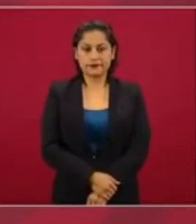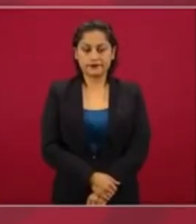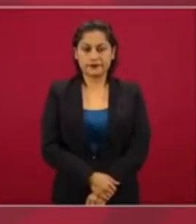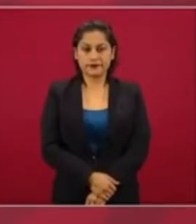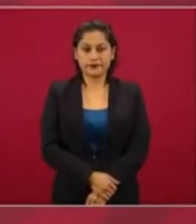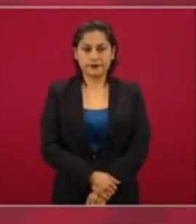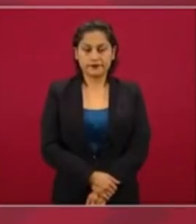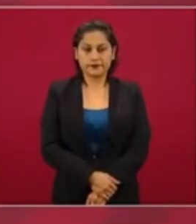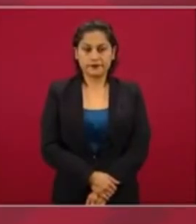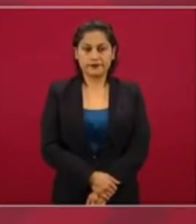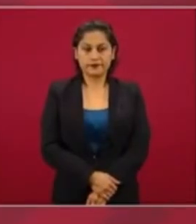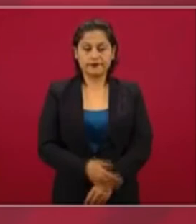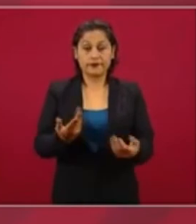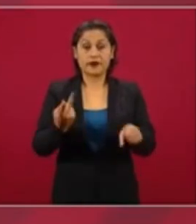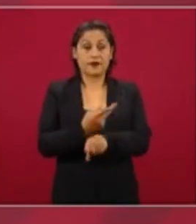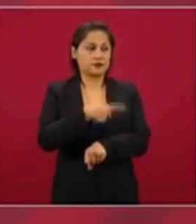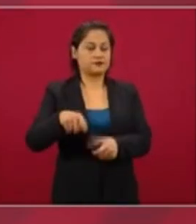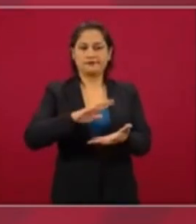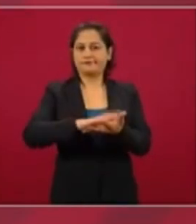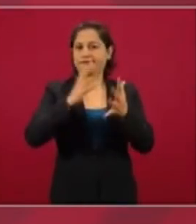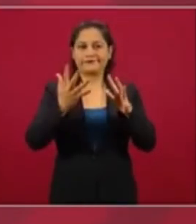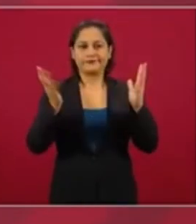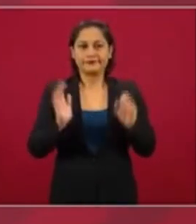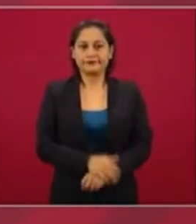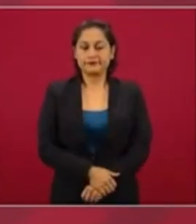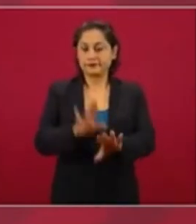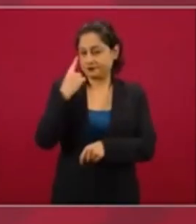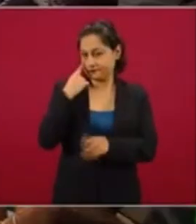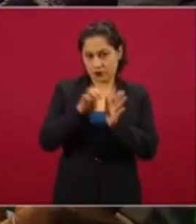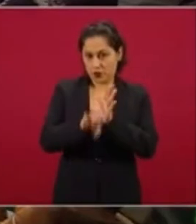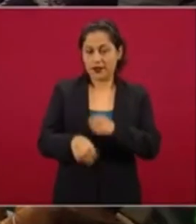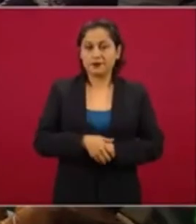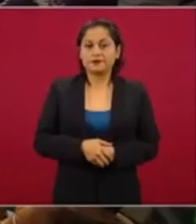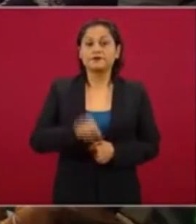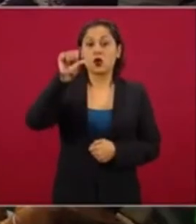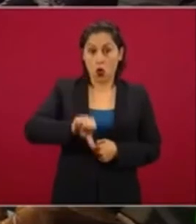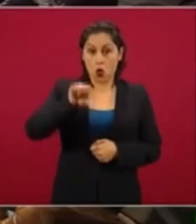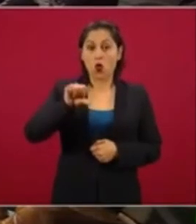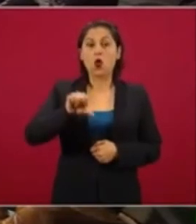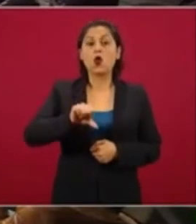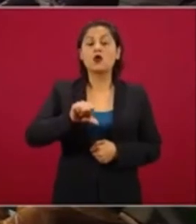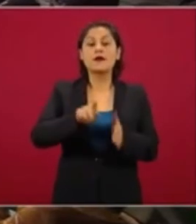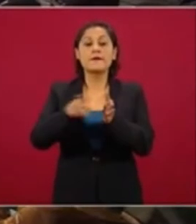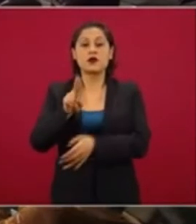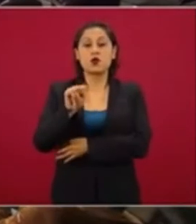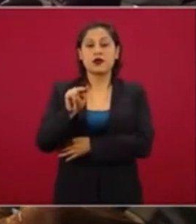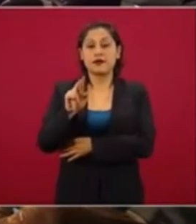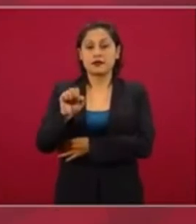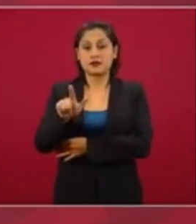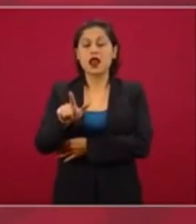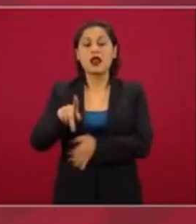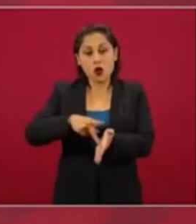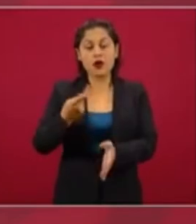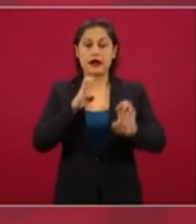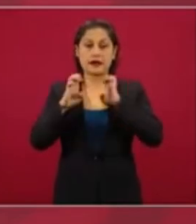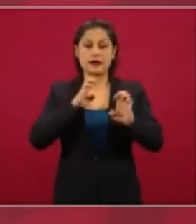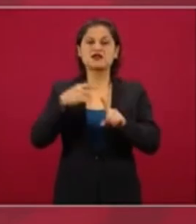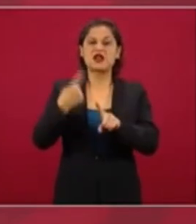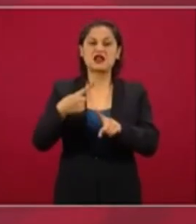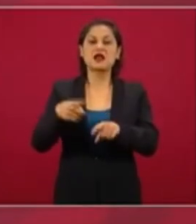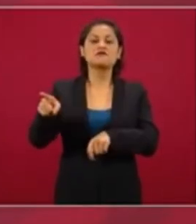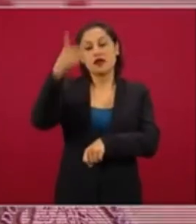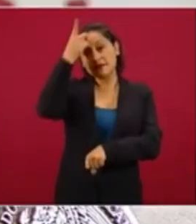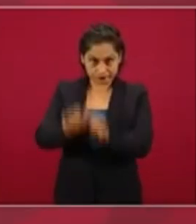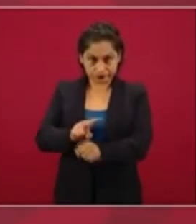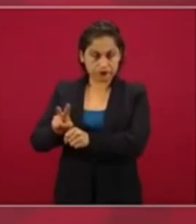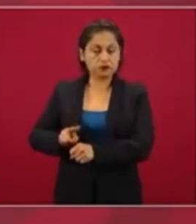están desatados. Hoy salió otra entrevista en el Universal, ahora del director editorial